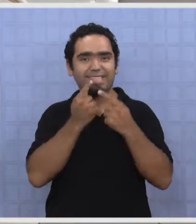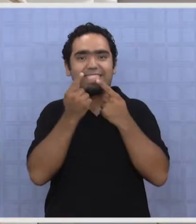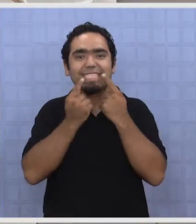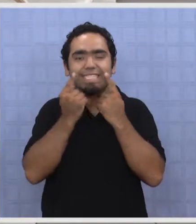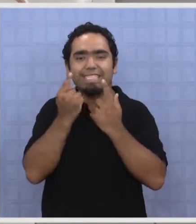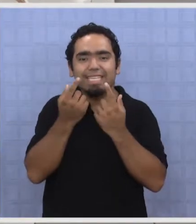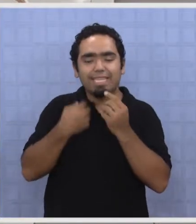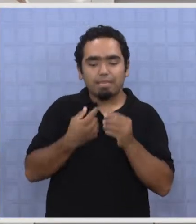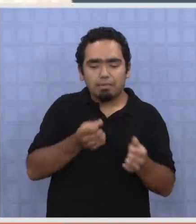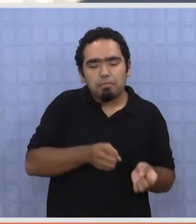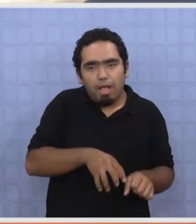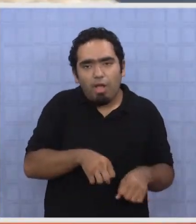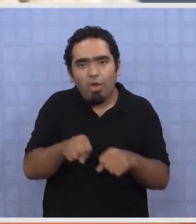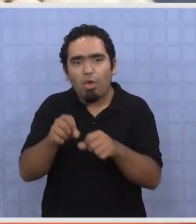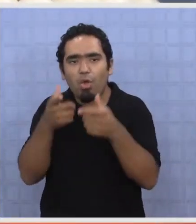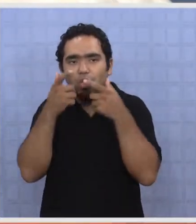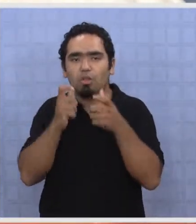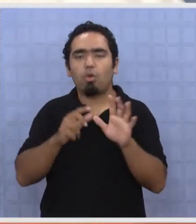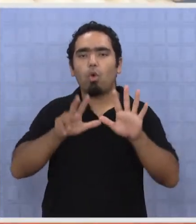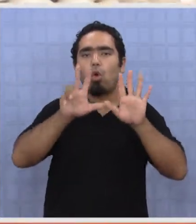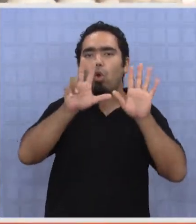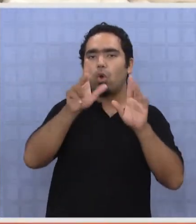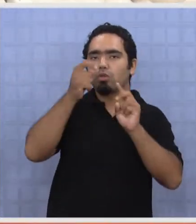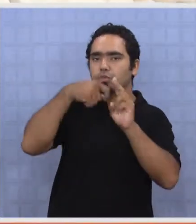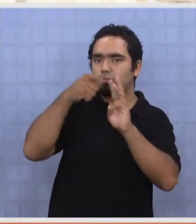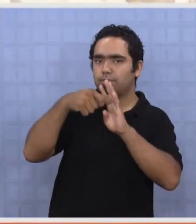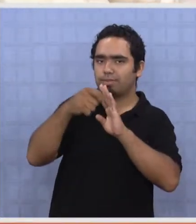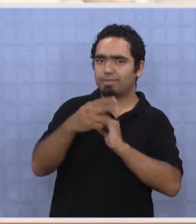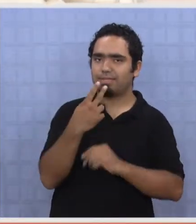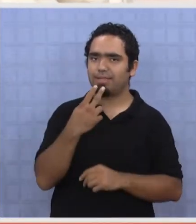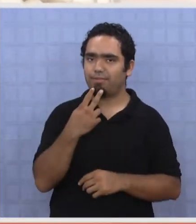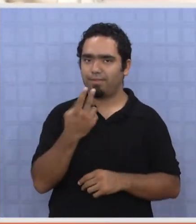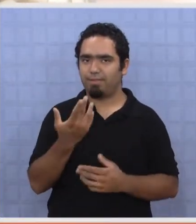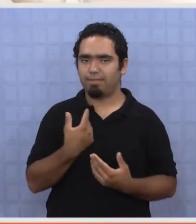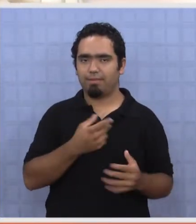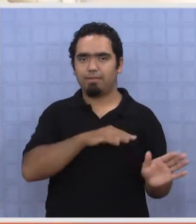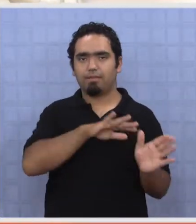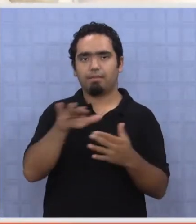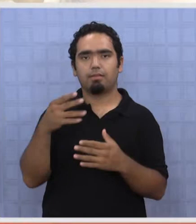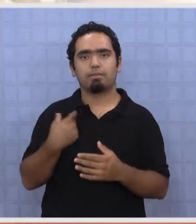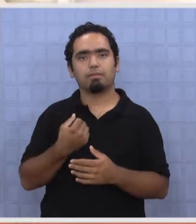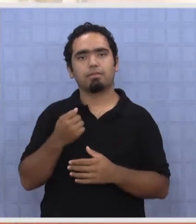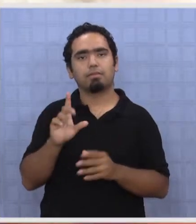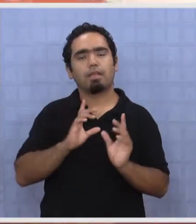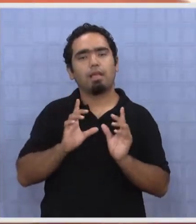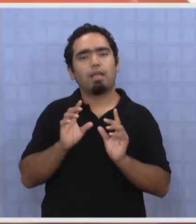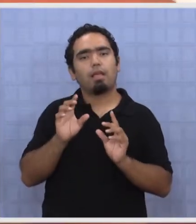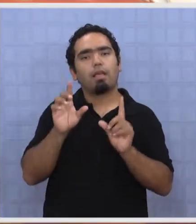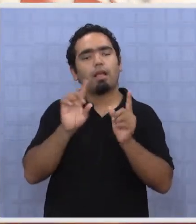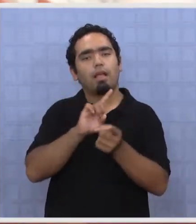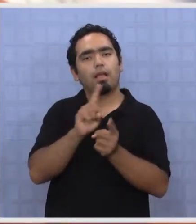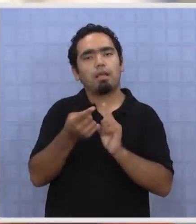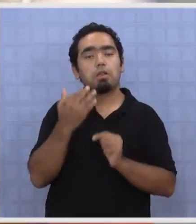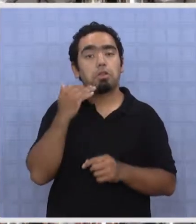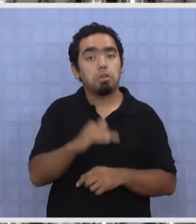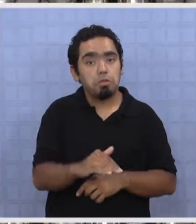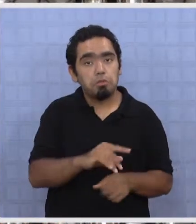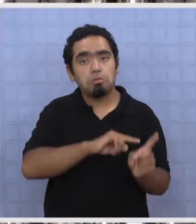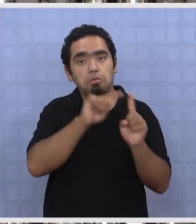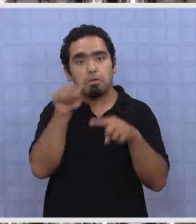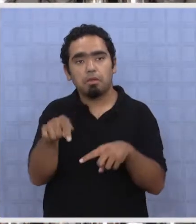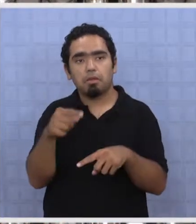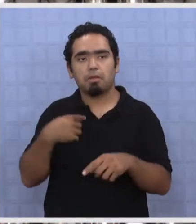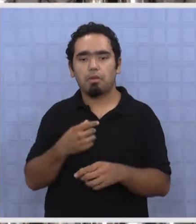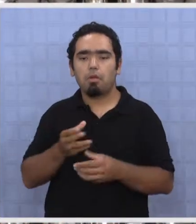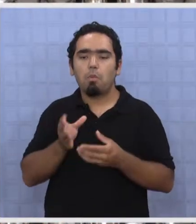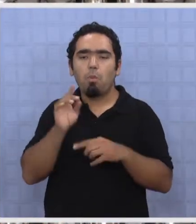decir, aproximadamente desde los 8 meses de vida. Se hace una adaptación a la atención. O sea, por ejemplo, el niño llega, uno